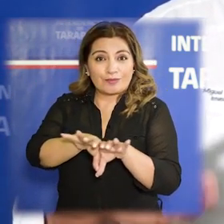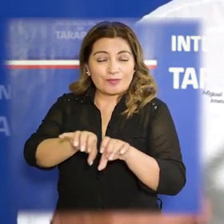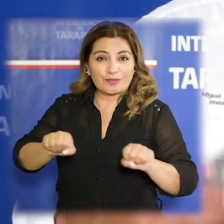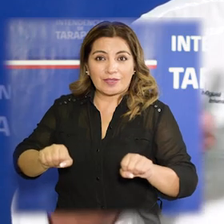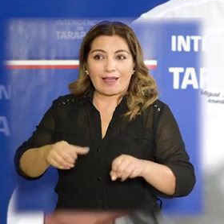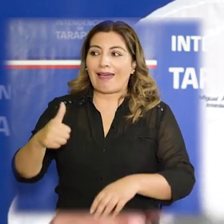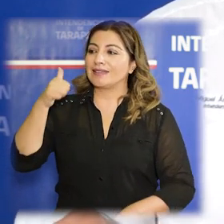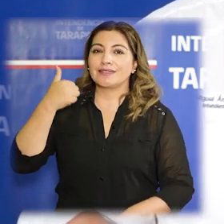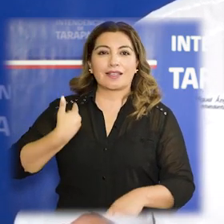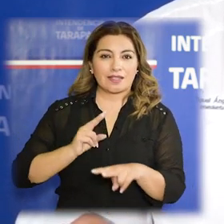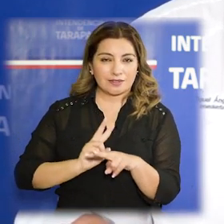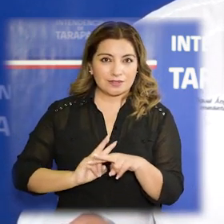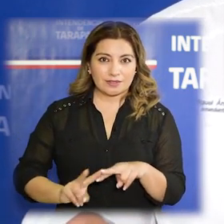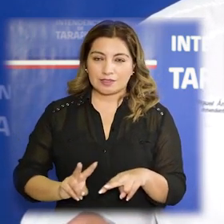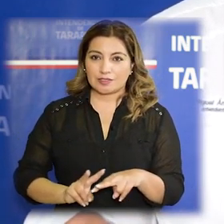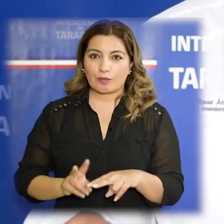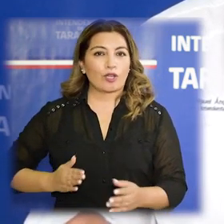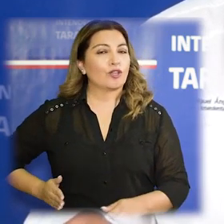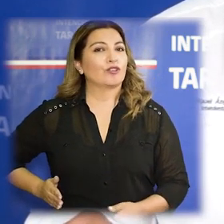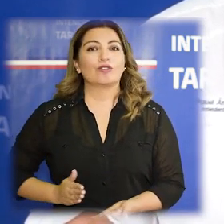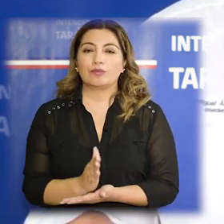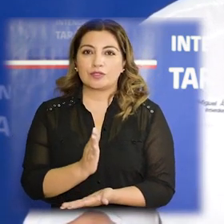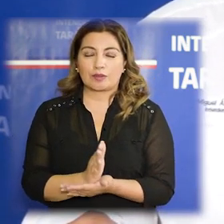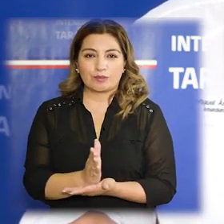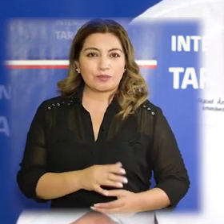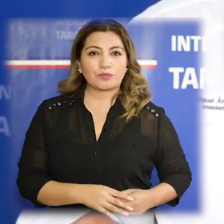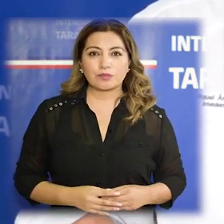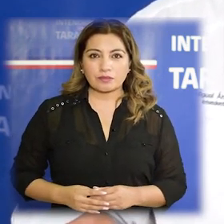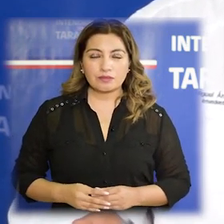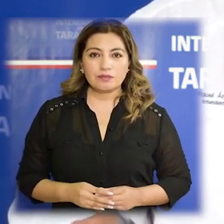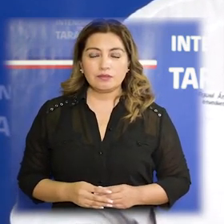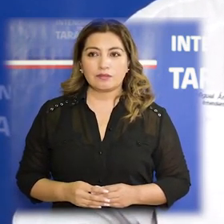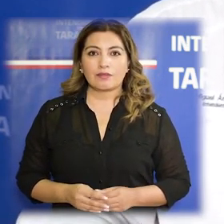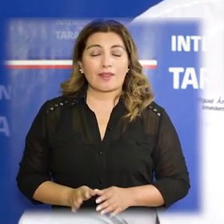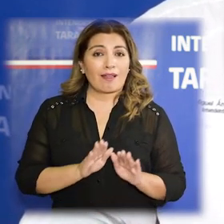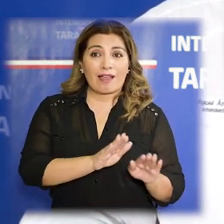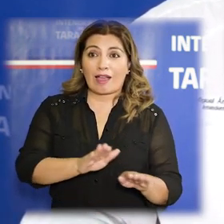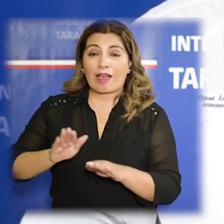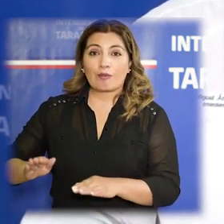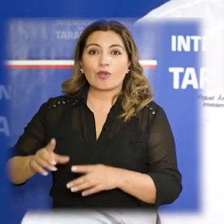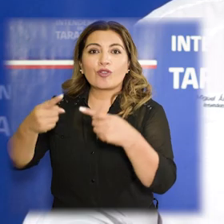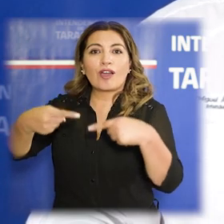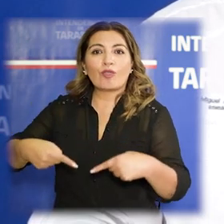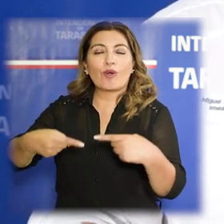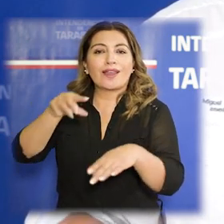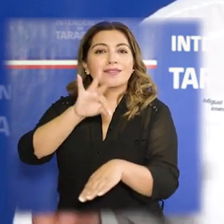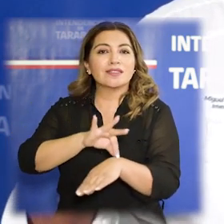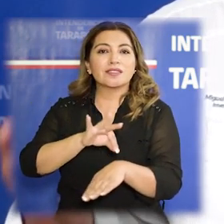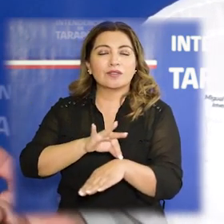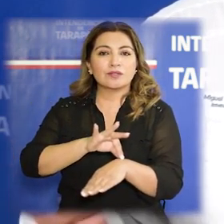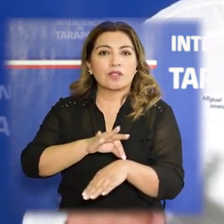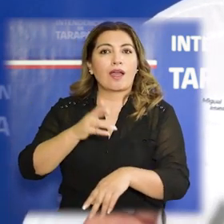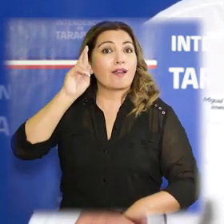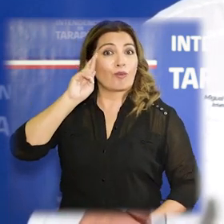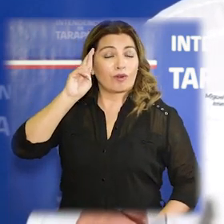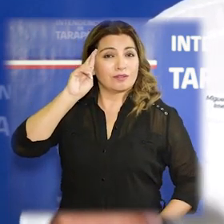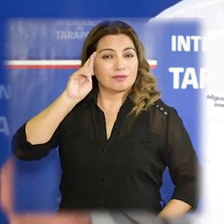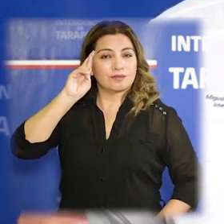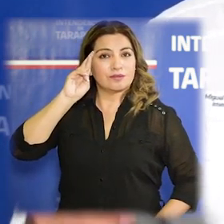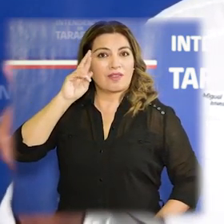la realizamos y está en marcha esa coordinación. Reforzamiento de las aduanas sanitarias. Recuerden que nosotros